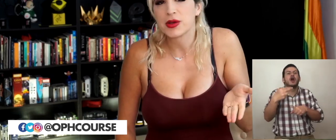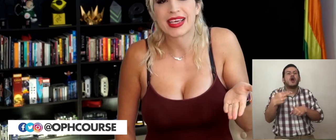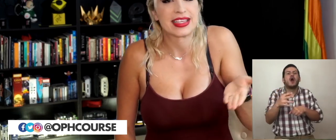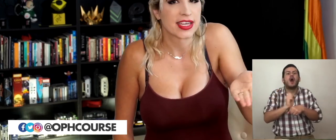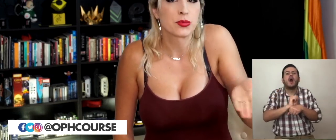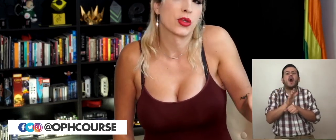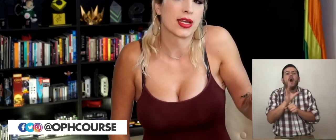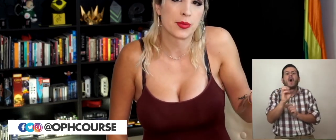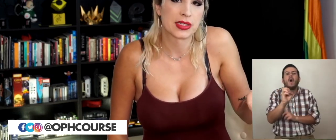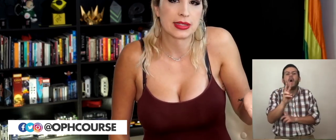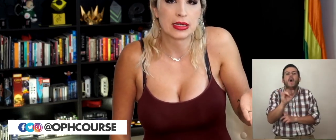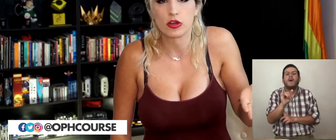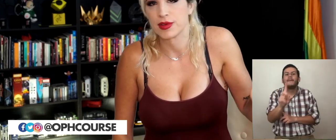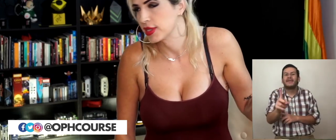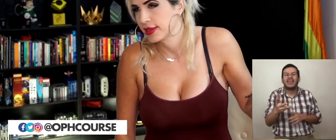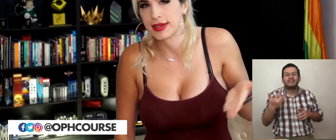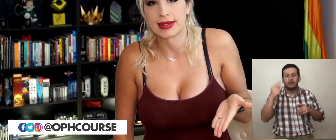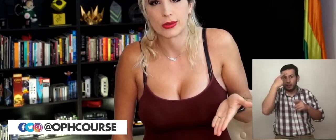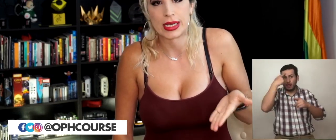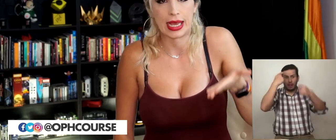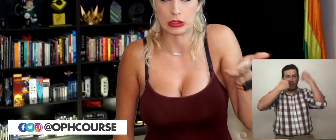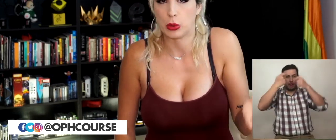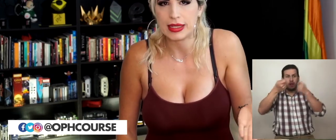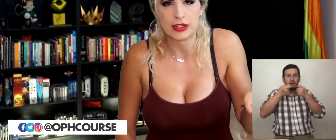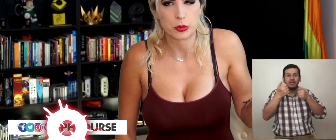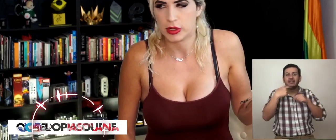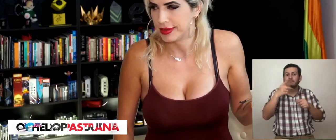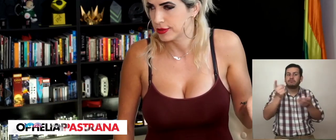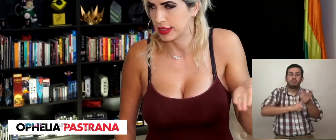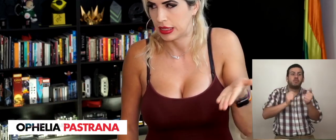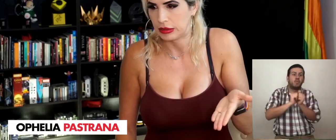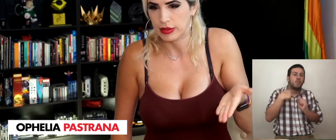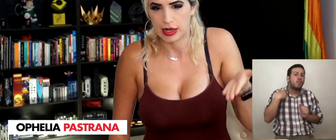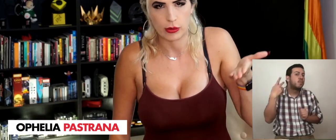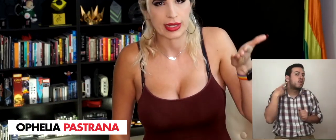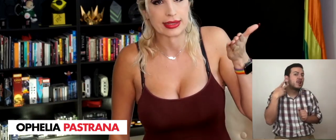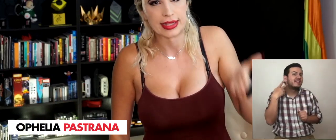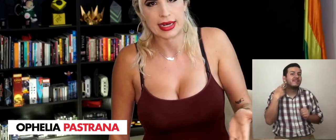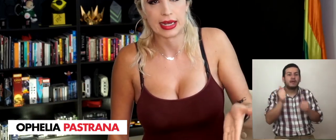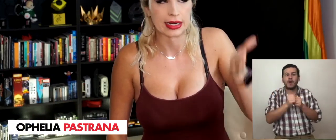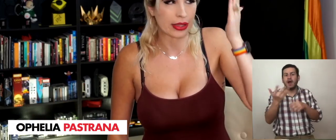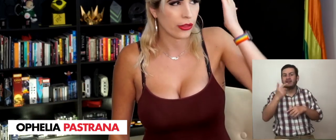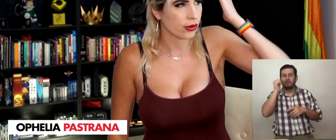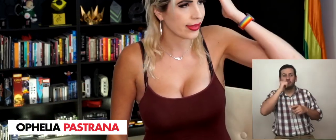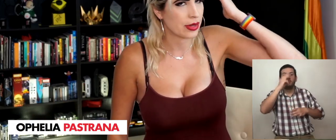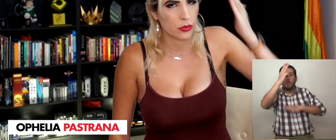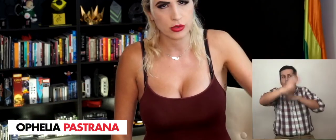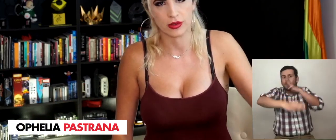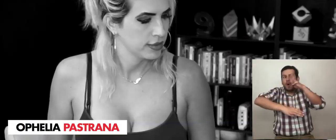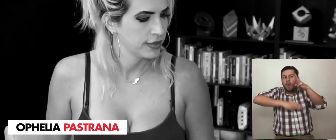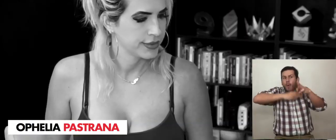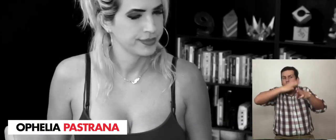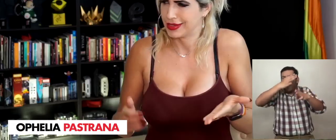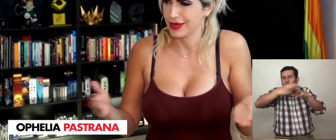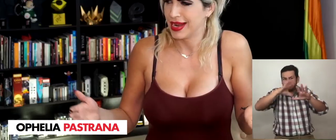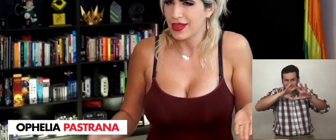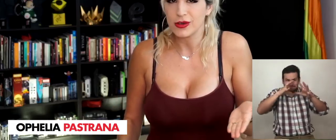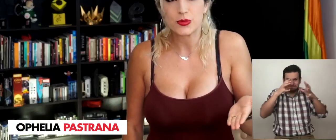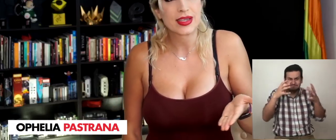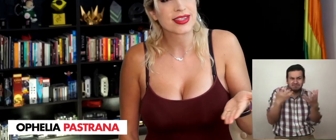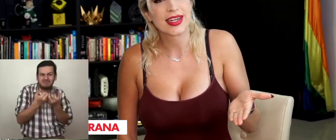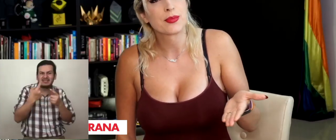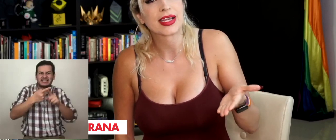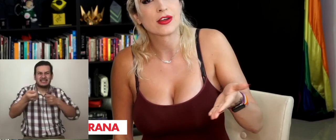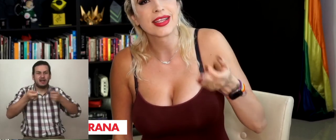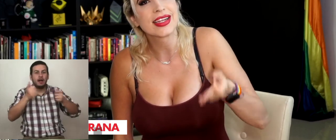un número que quizás podría representar el coeficiente intelectual actual de los políticos a cargo de la cuarentena alrededor del mundo. Dejando de lado